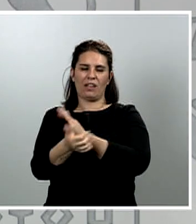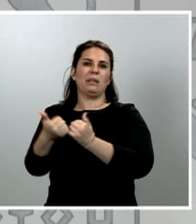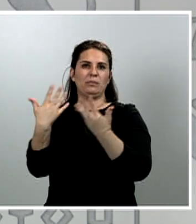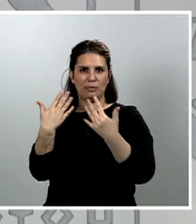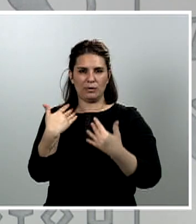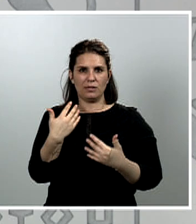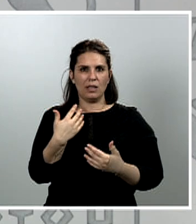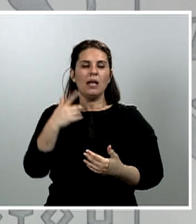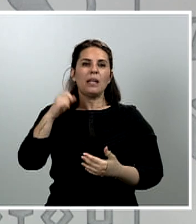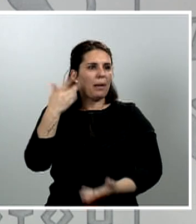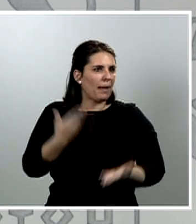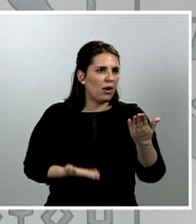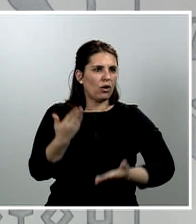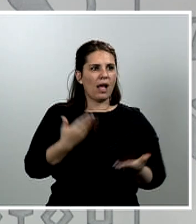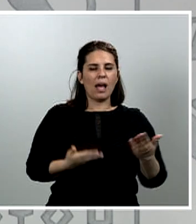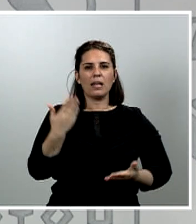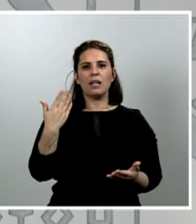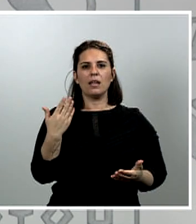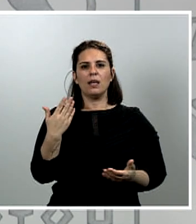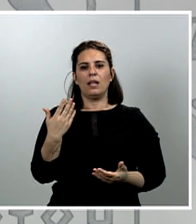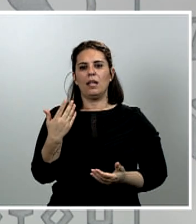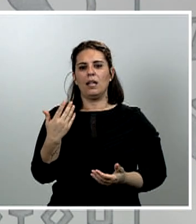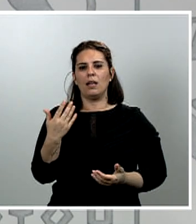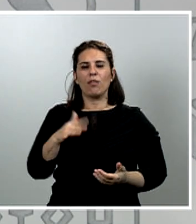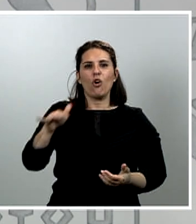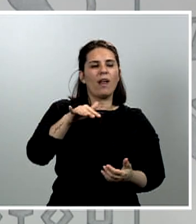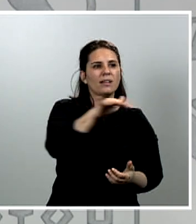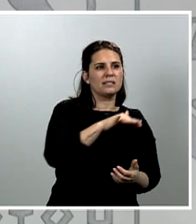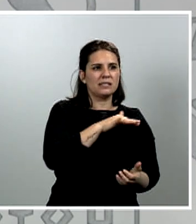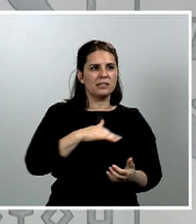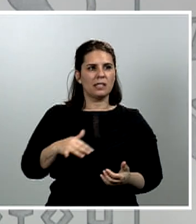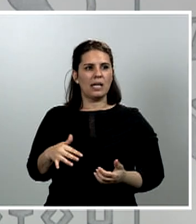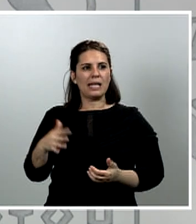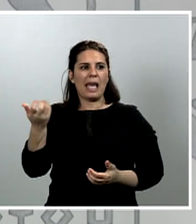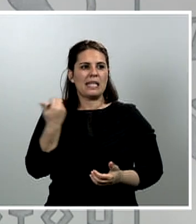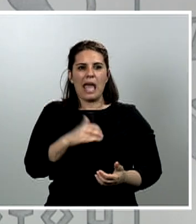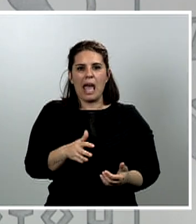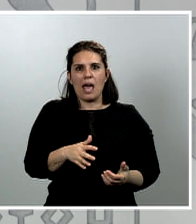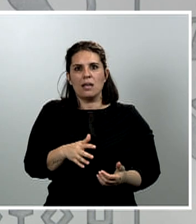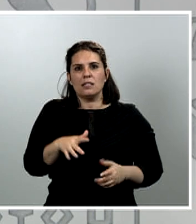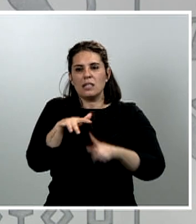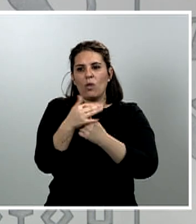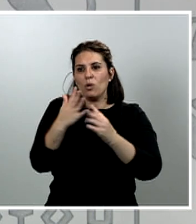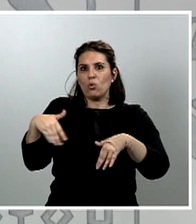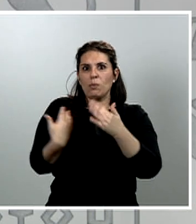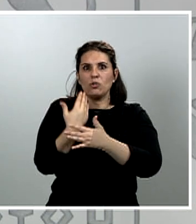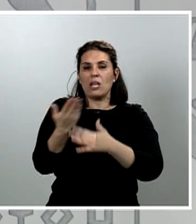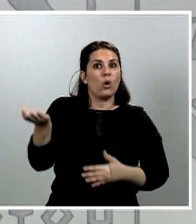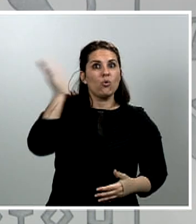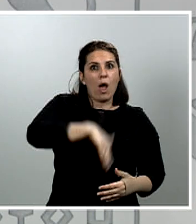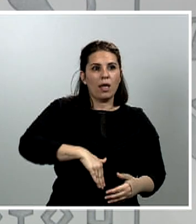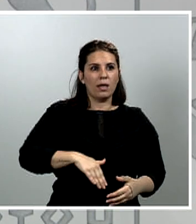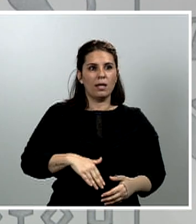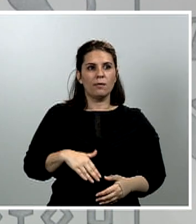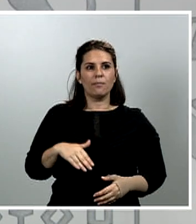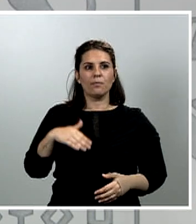con aquellas zonas en las que ya no hay casos en los últimos días. Tenemos que valorar cuánto tiempo ha pasado